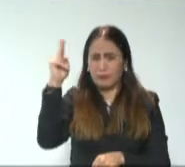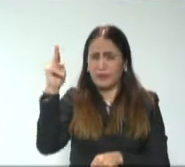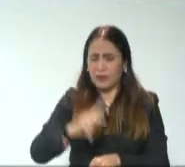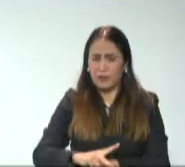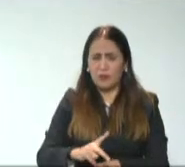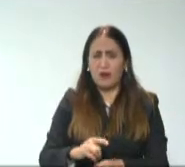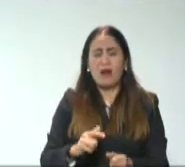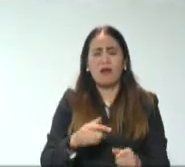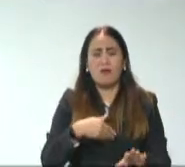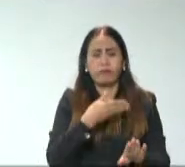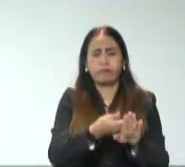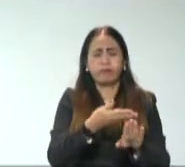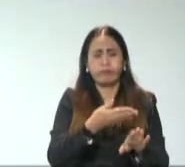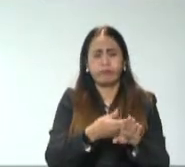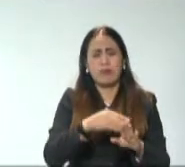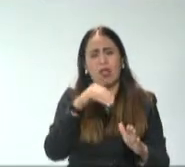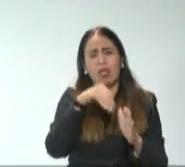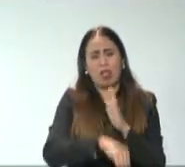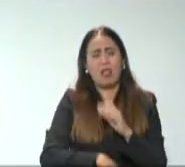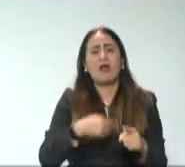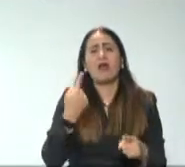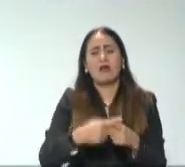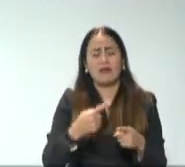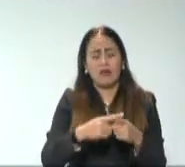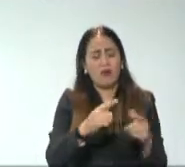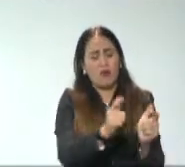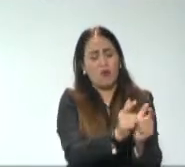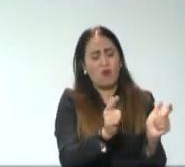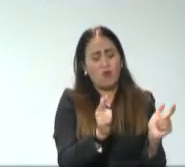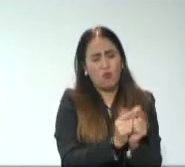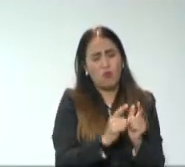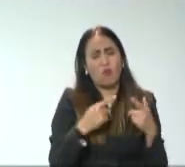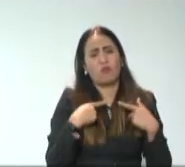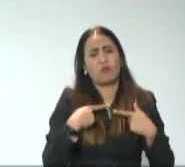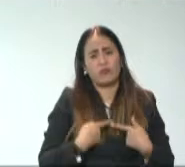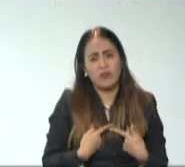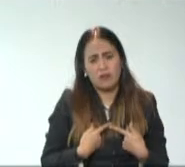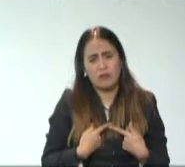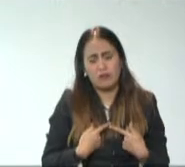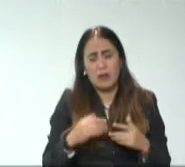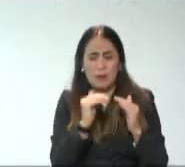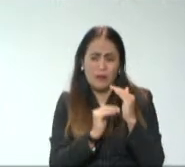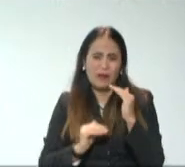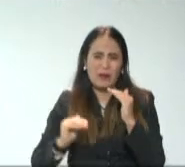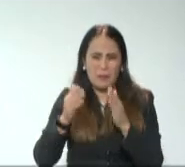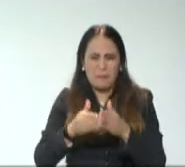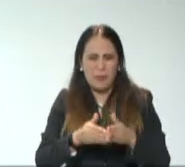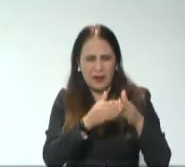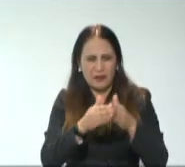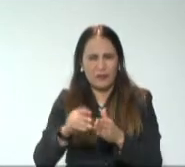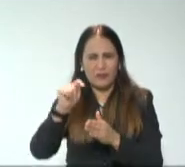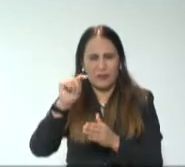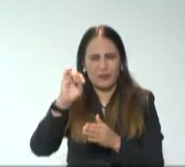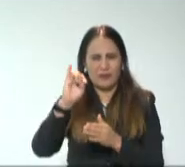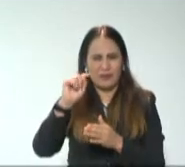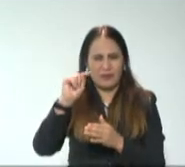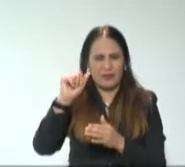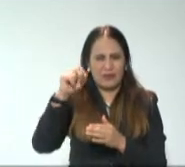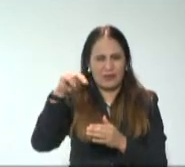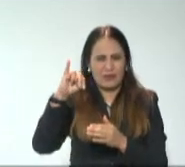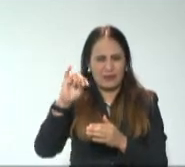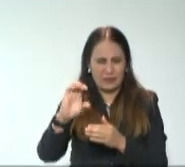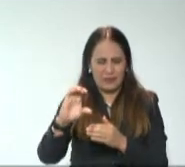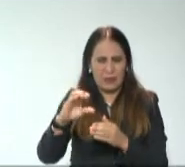a los más vulnerables siempre no siempre los que se salvan son los del primer piso del Titanic y los del tercer piso son los que se